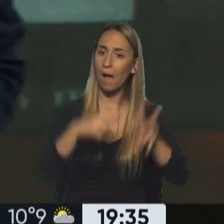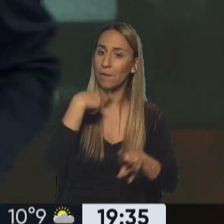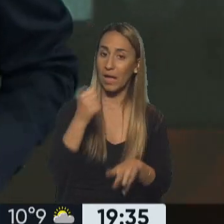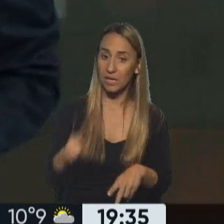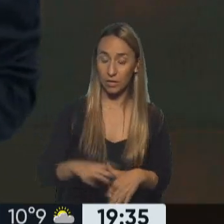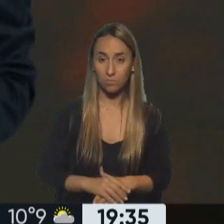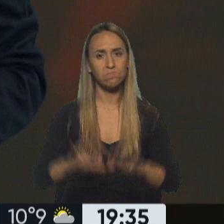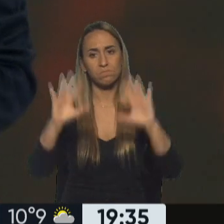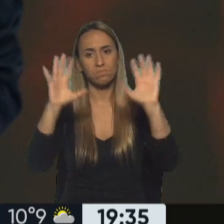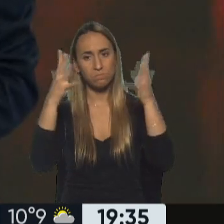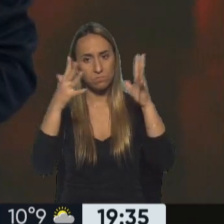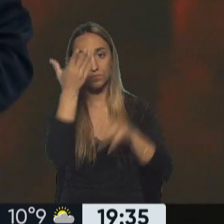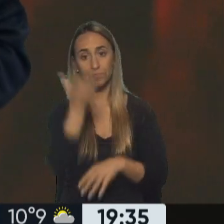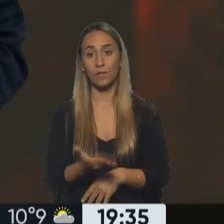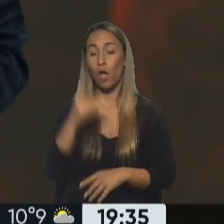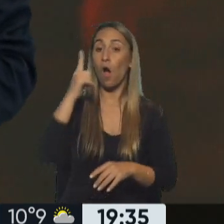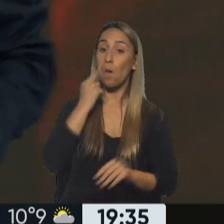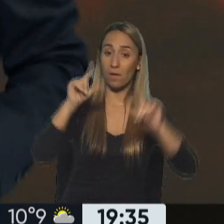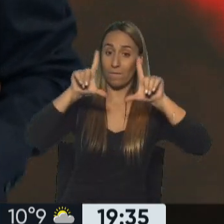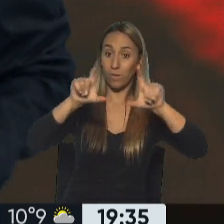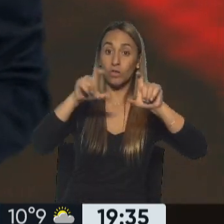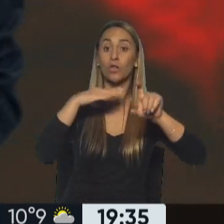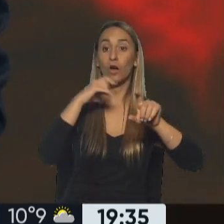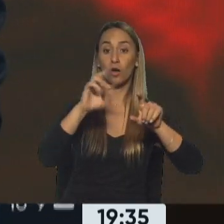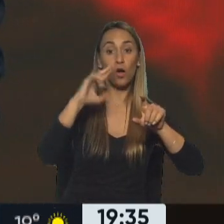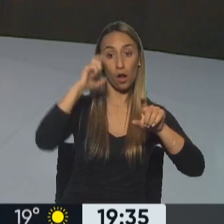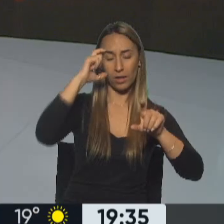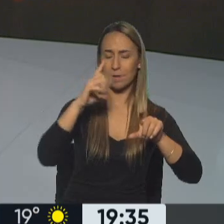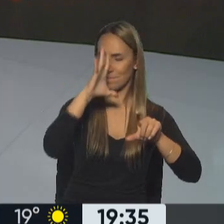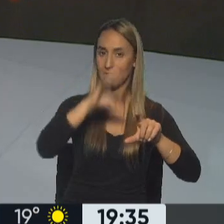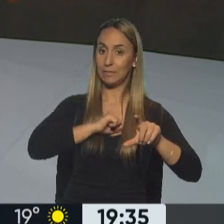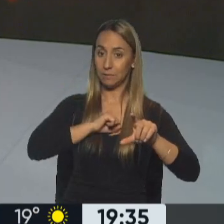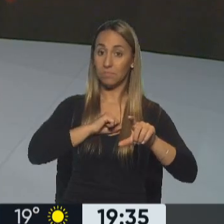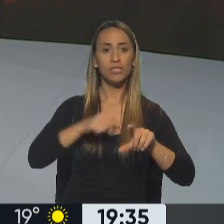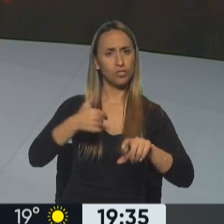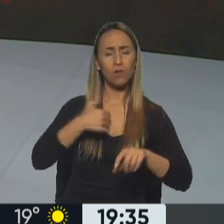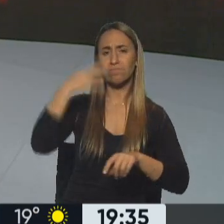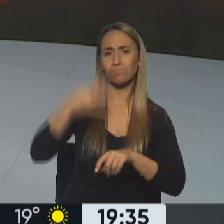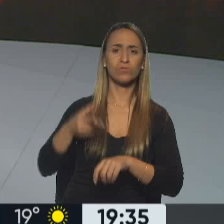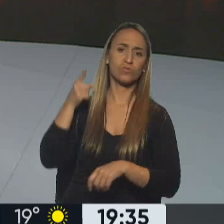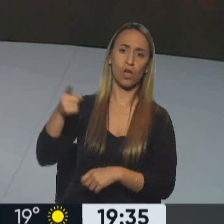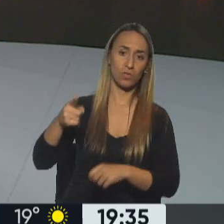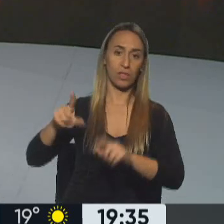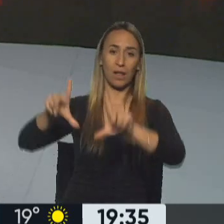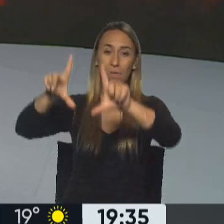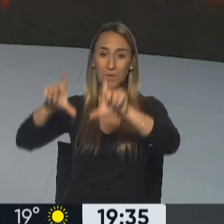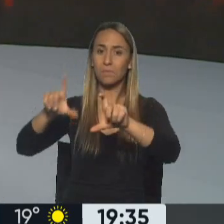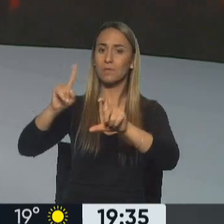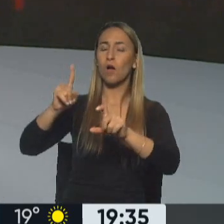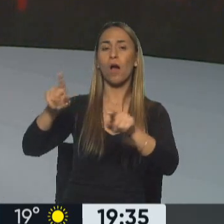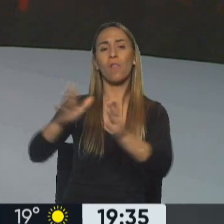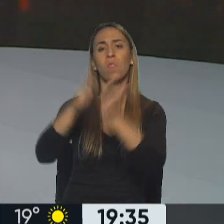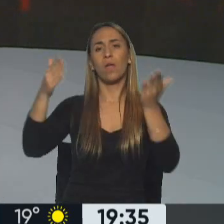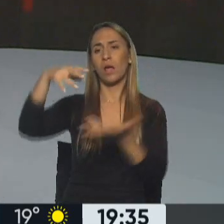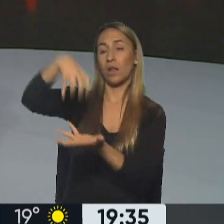no solo por Jorge que tuvo las agallas necesarias y condeno la prensa que los bilicos En